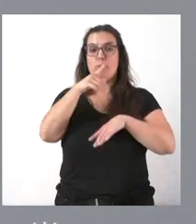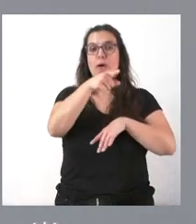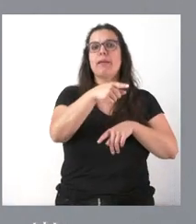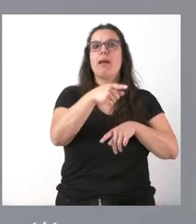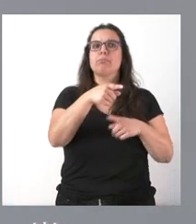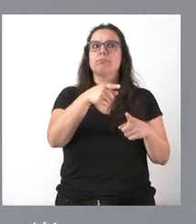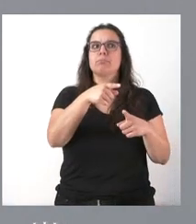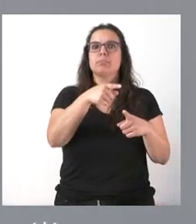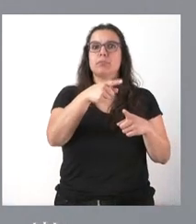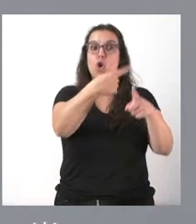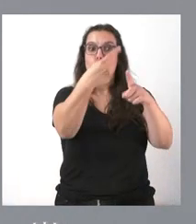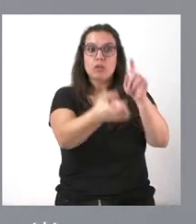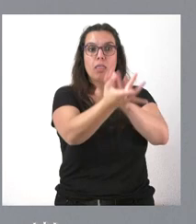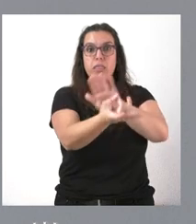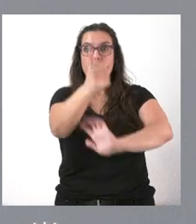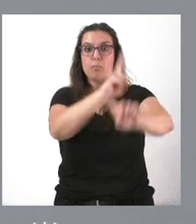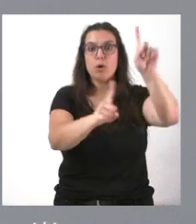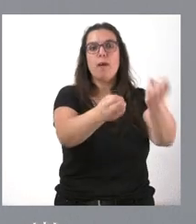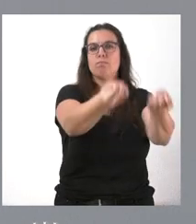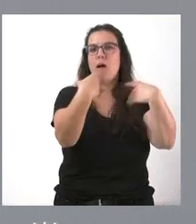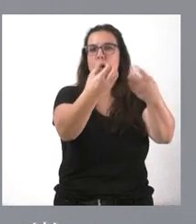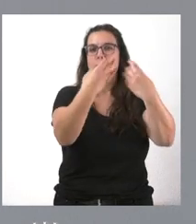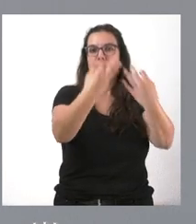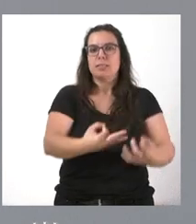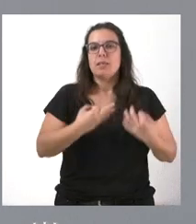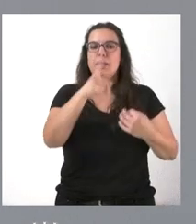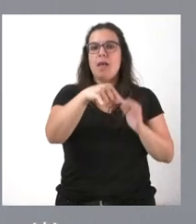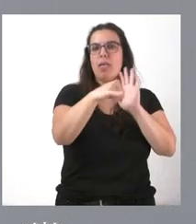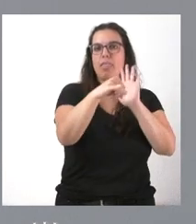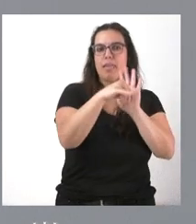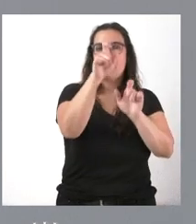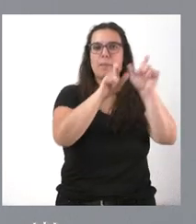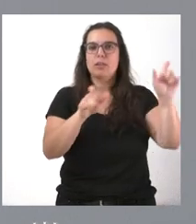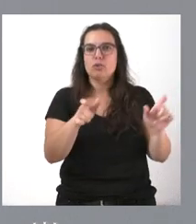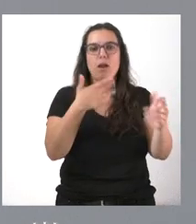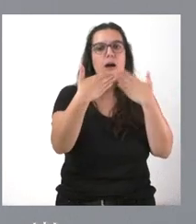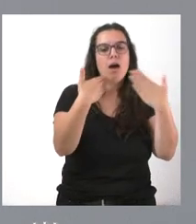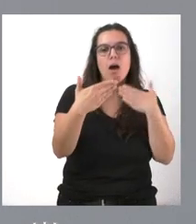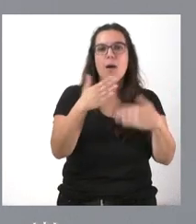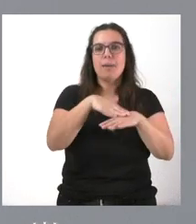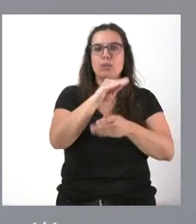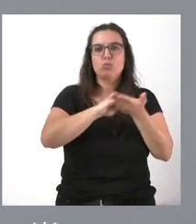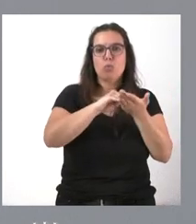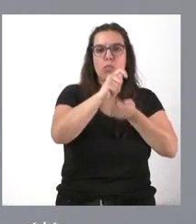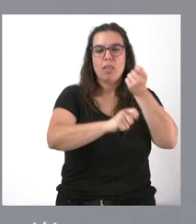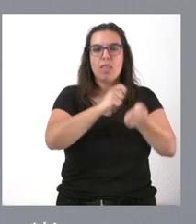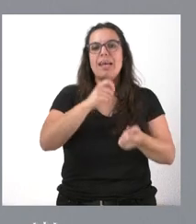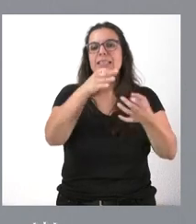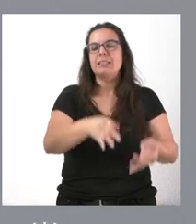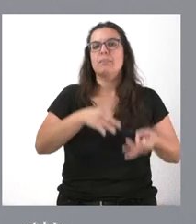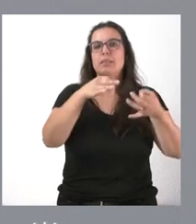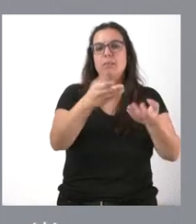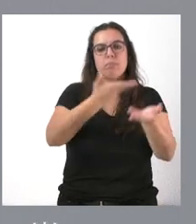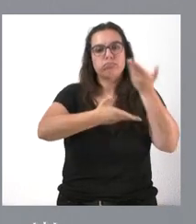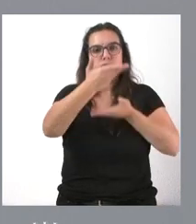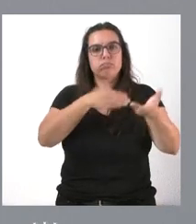transmitir esos problemas esas inquietudes ha estado cerca de las personas para resolver esos problemas y siempre ha ido de la mano y